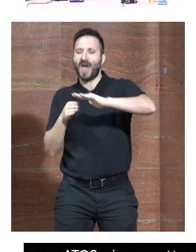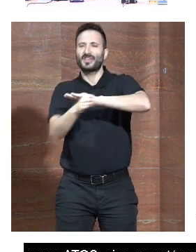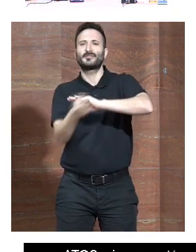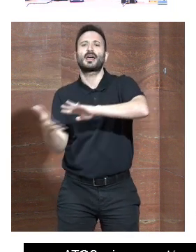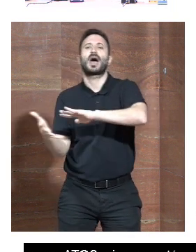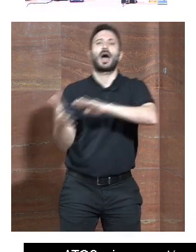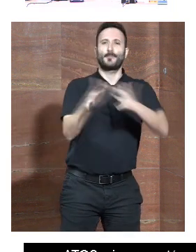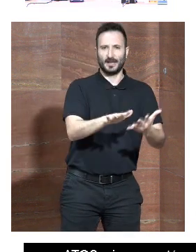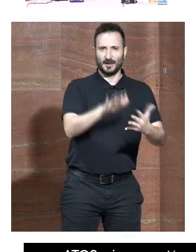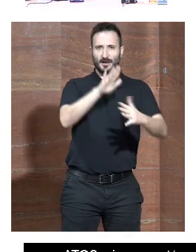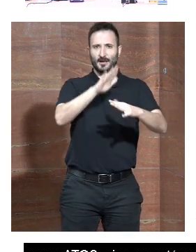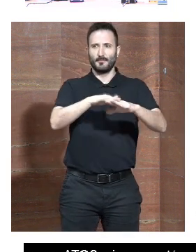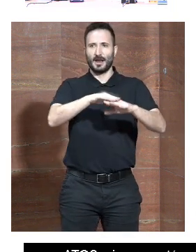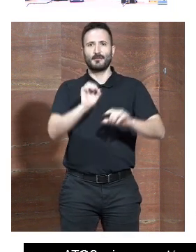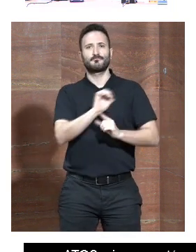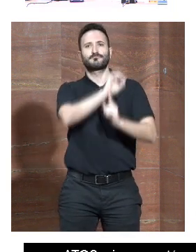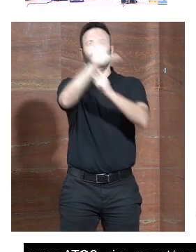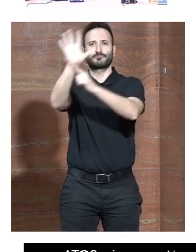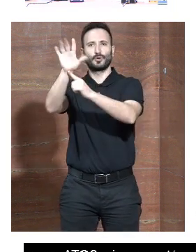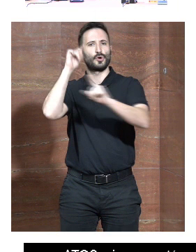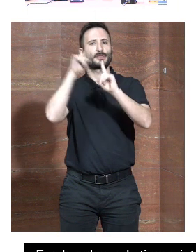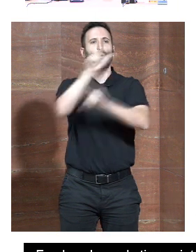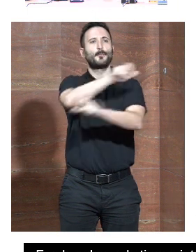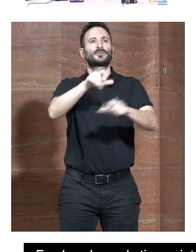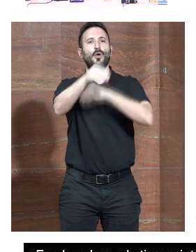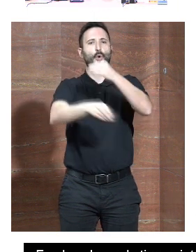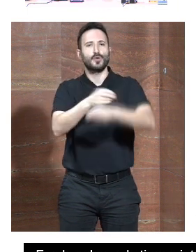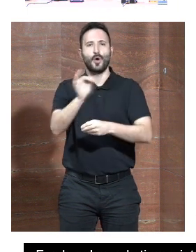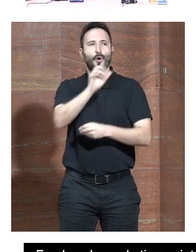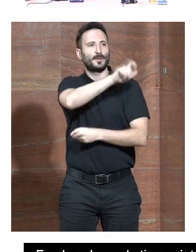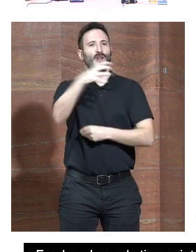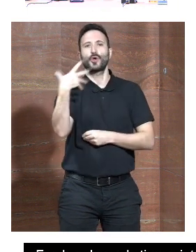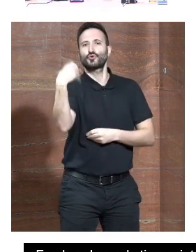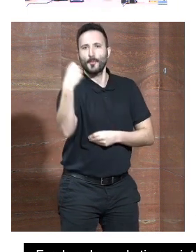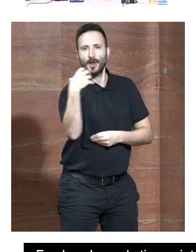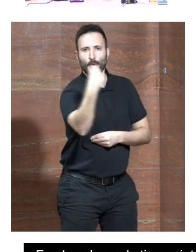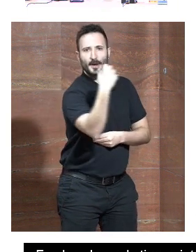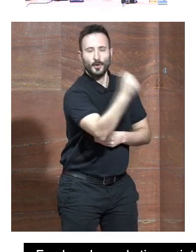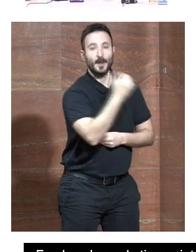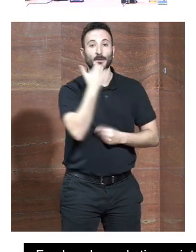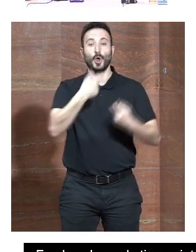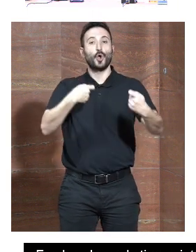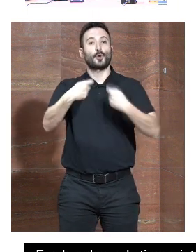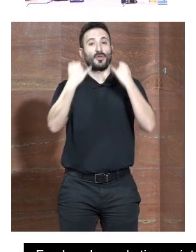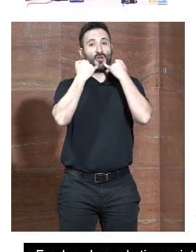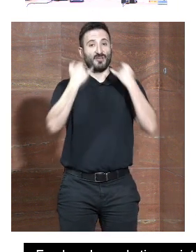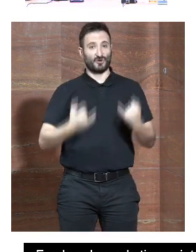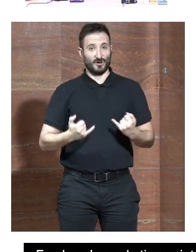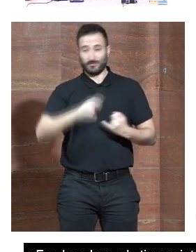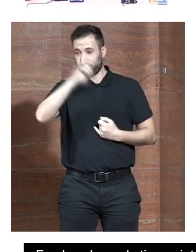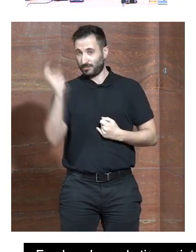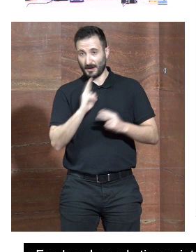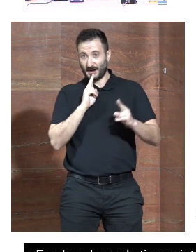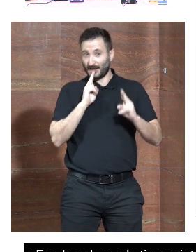realicen y publiquen y lo pongan ahí fuera para que lo utilice la gente o lo compre la gente, el comercio electrónico, etcétera. Pues la